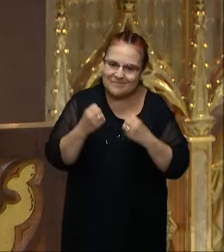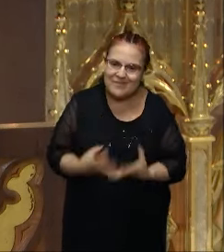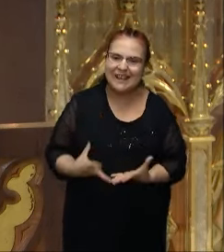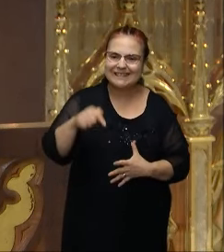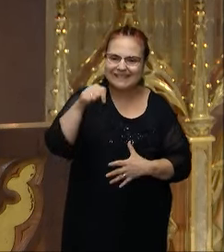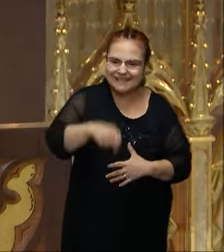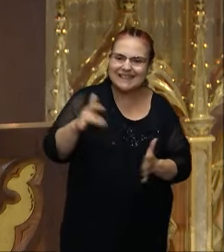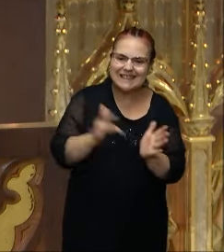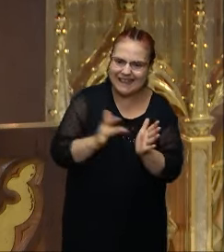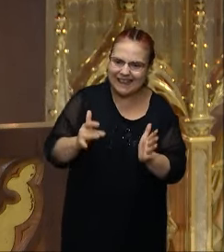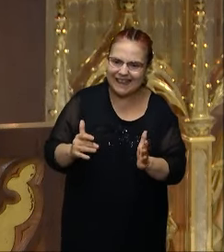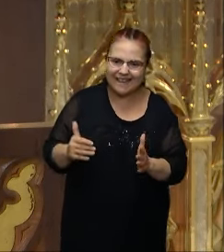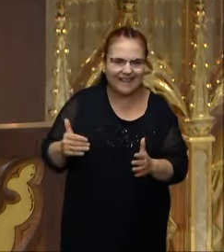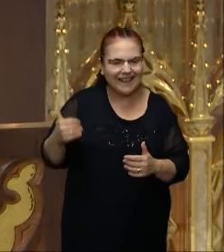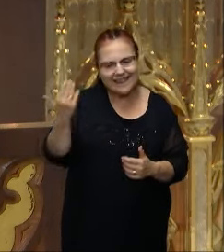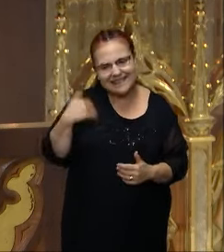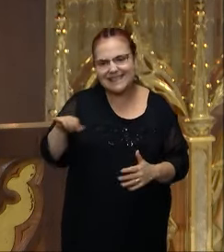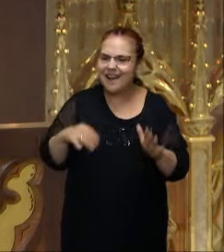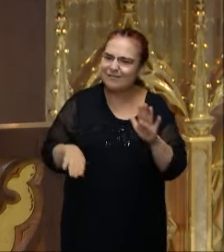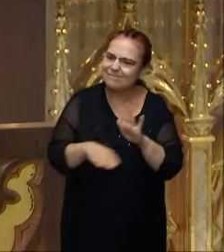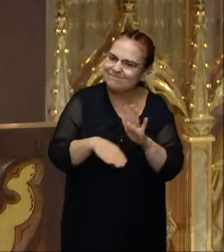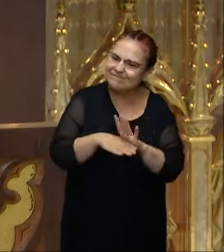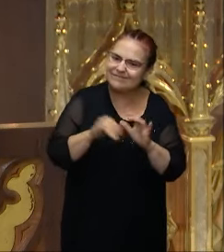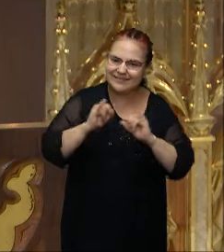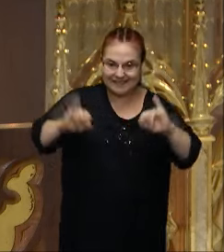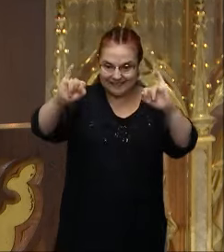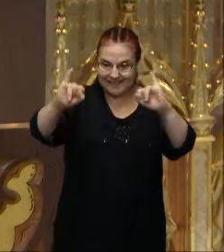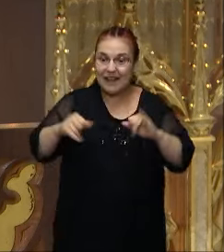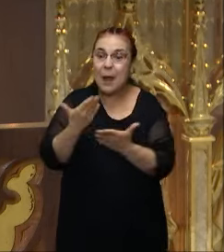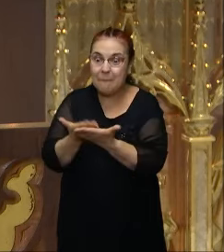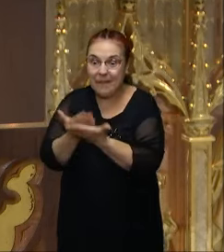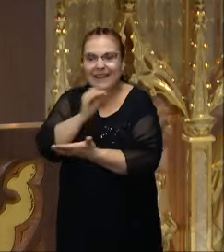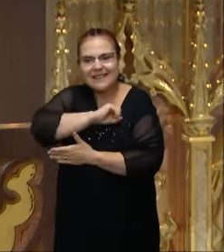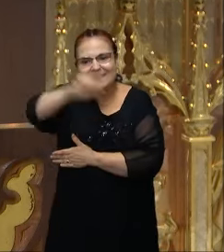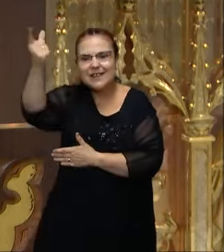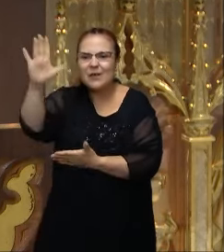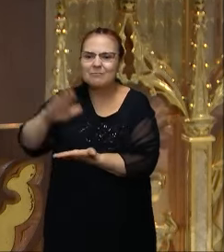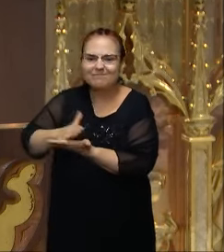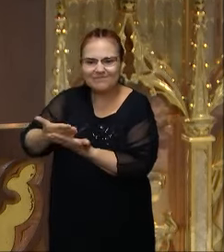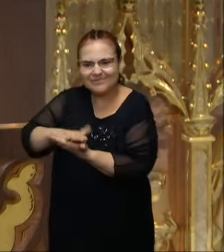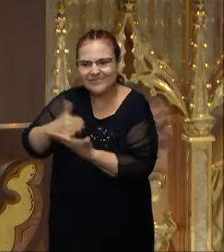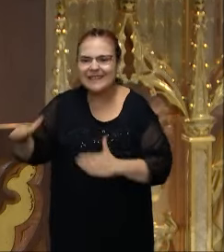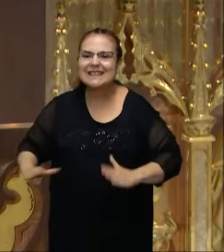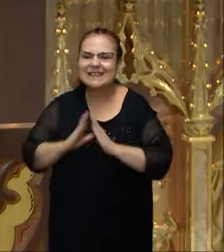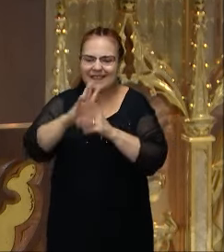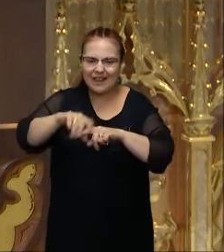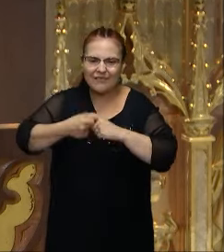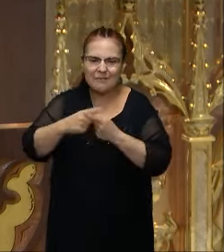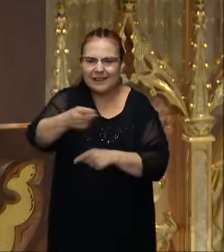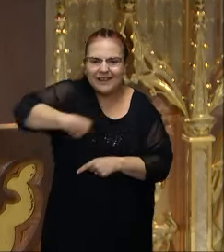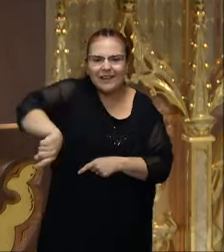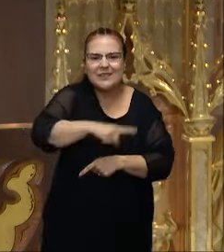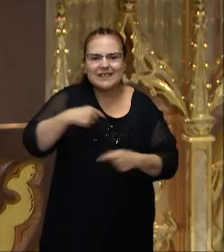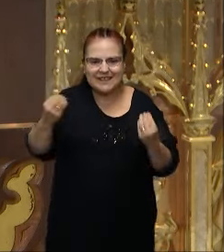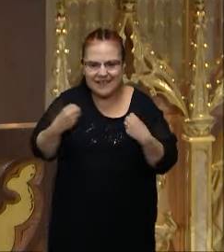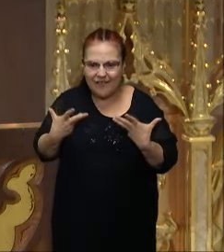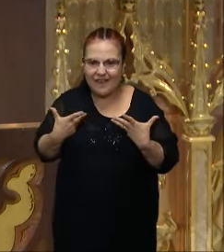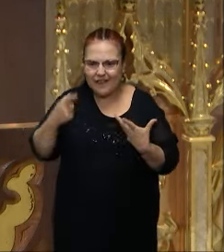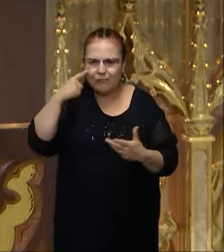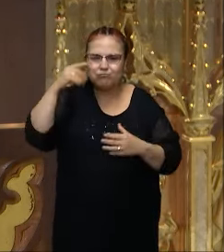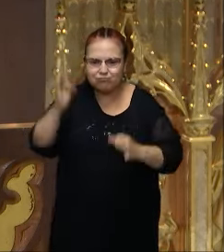día vamos ya a continuar con la celebración y le vamos a pedir al Señor por intercesión de la Sagrada Familia que nuestra vida sea ser